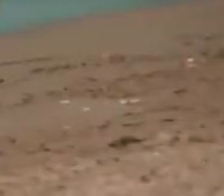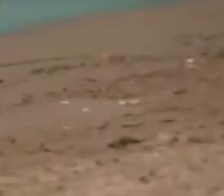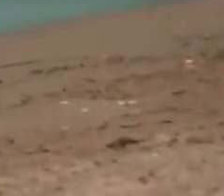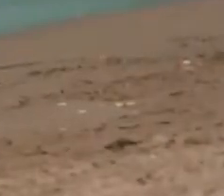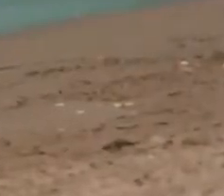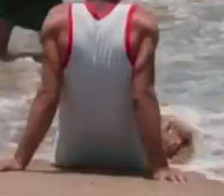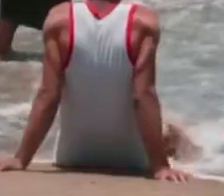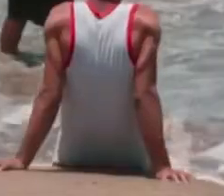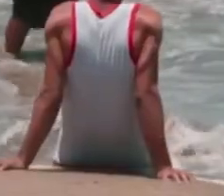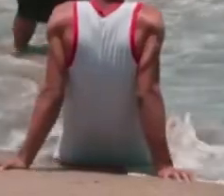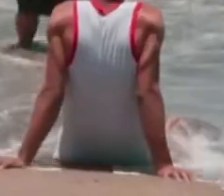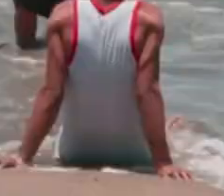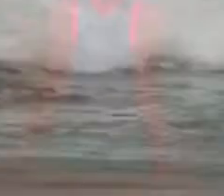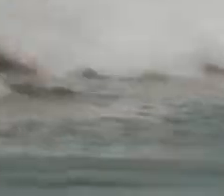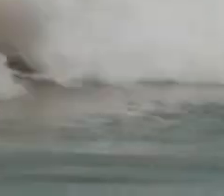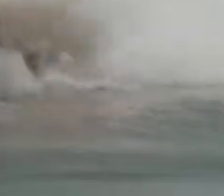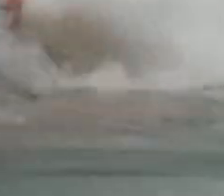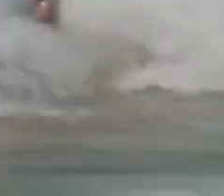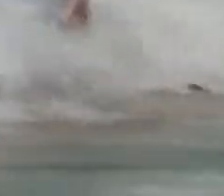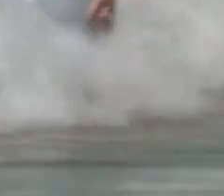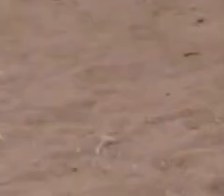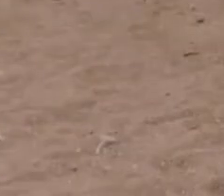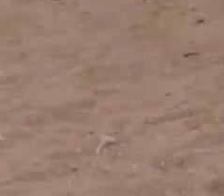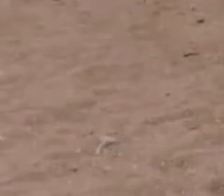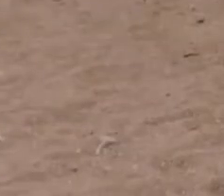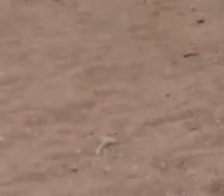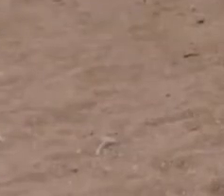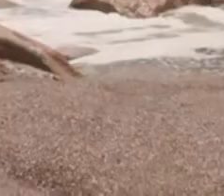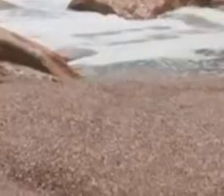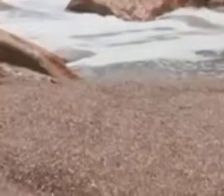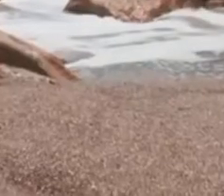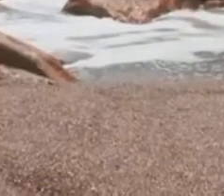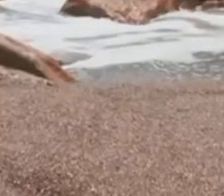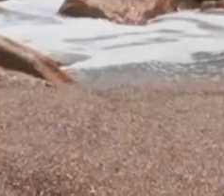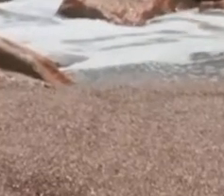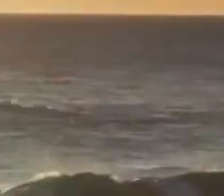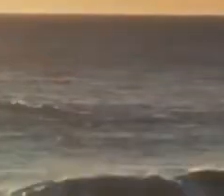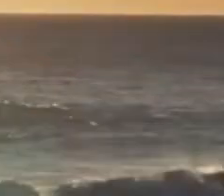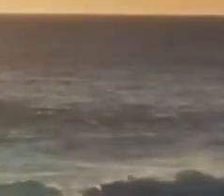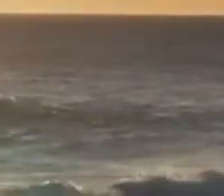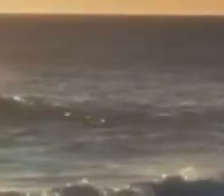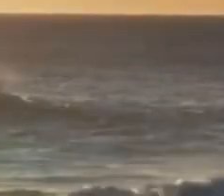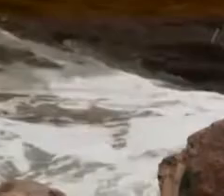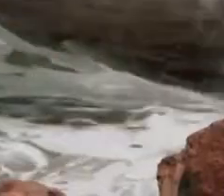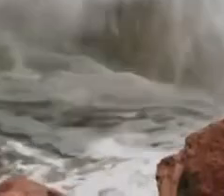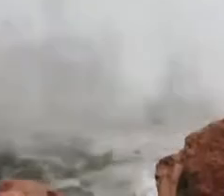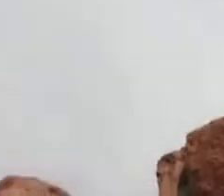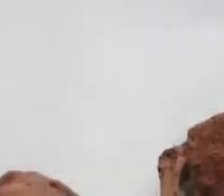Thank you.